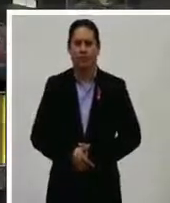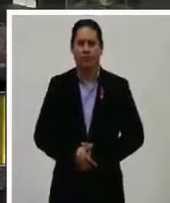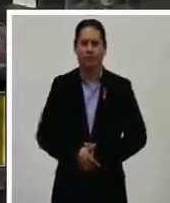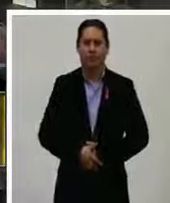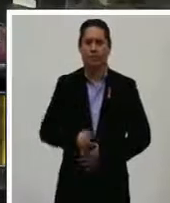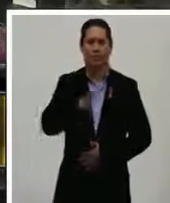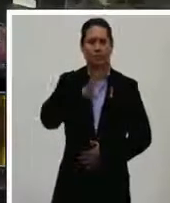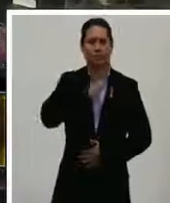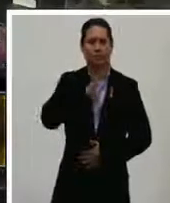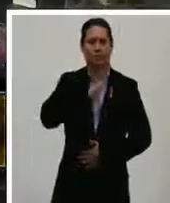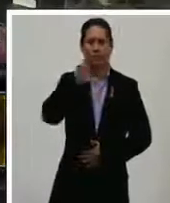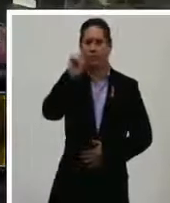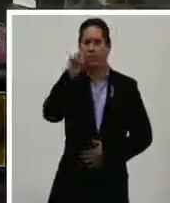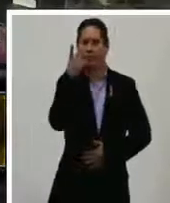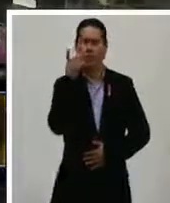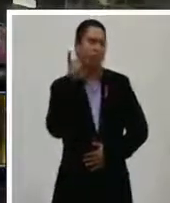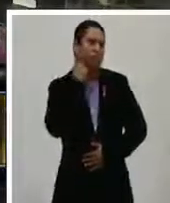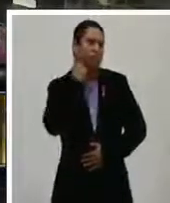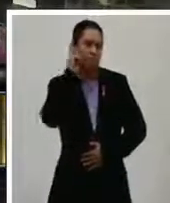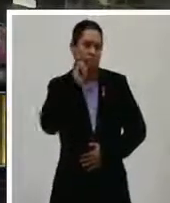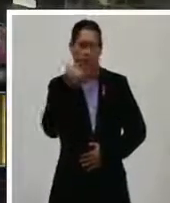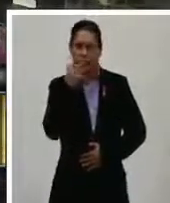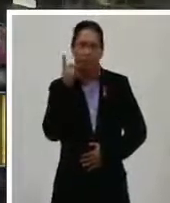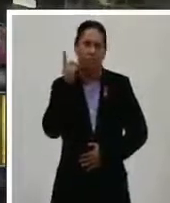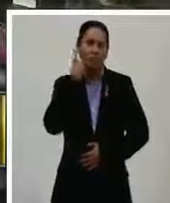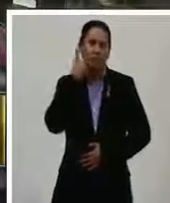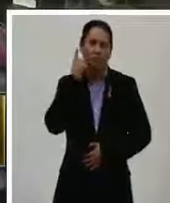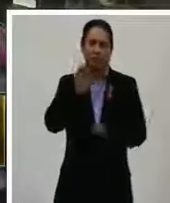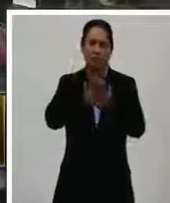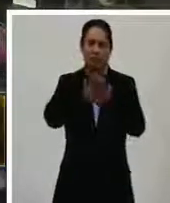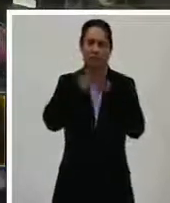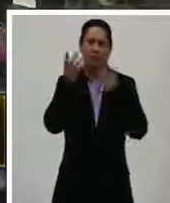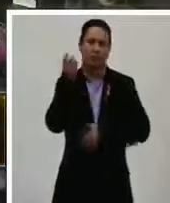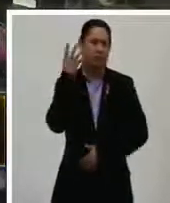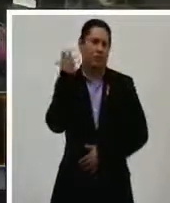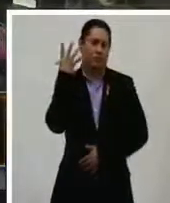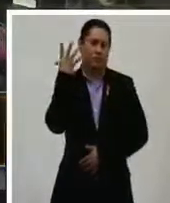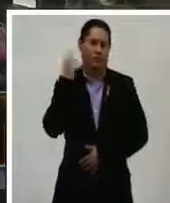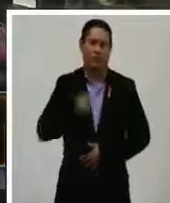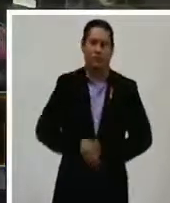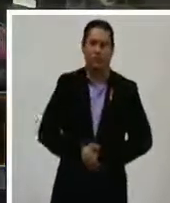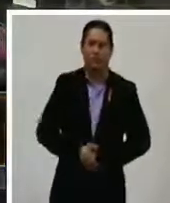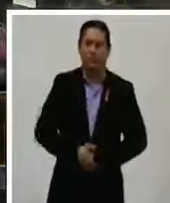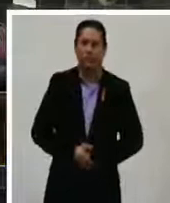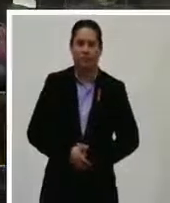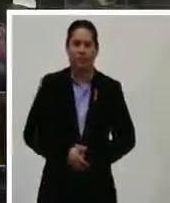habiendo coro en de 32 diputadas y diputados se abre la sesión